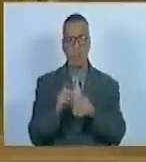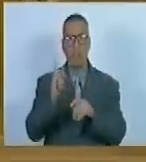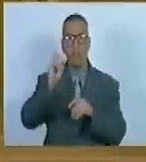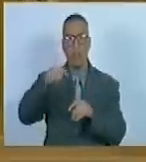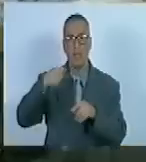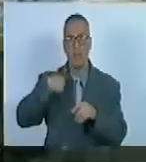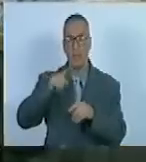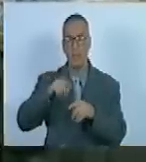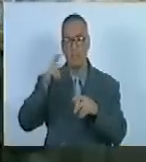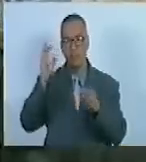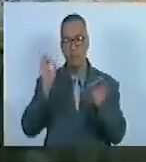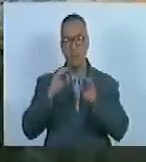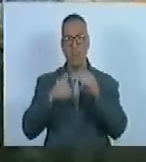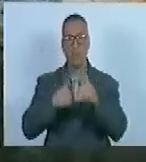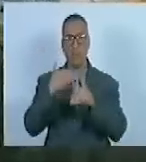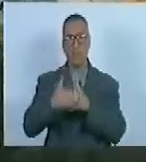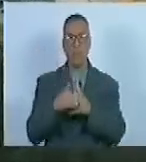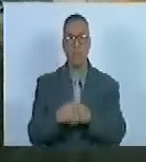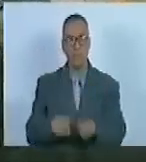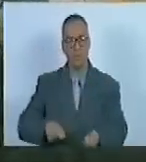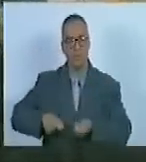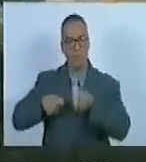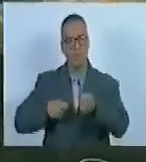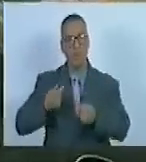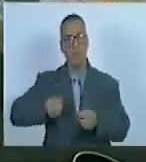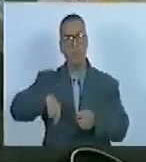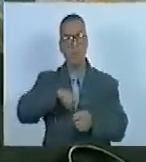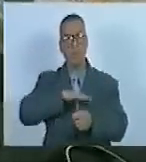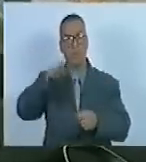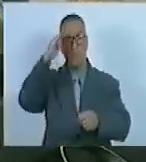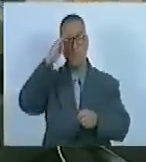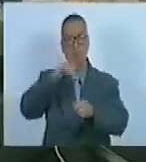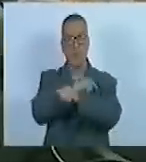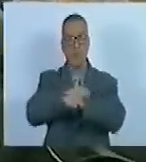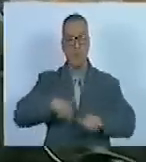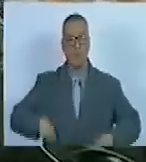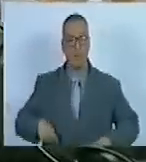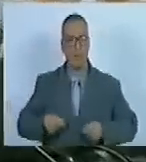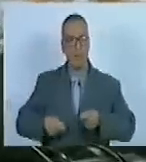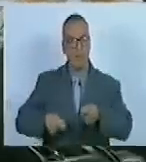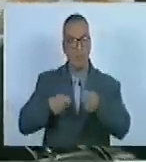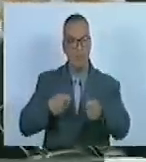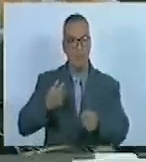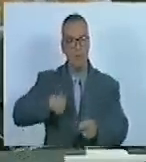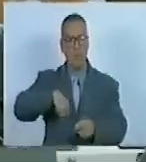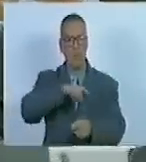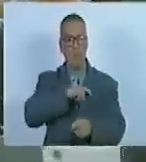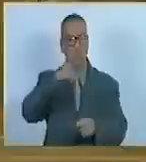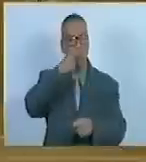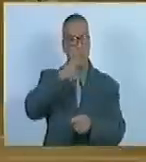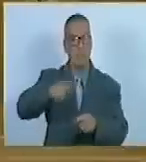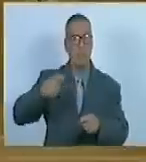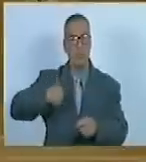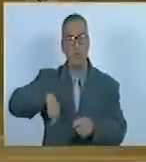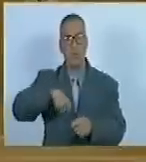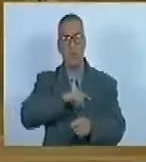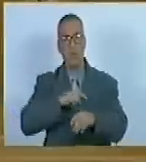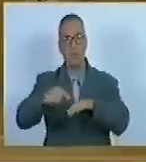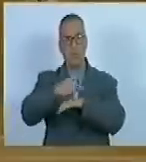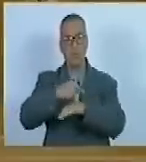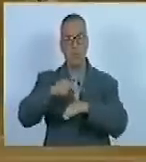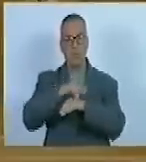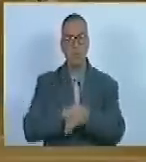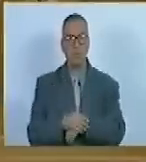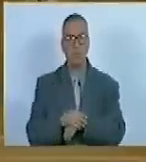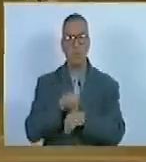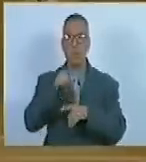además del desconocimiento, el ataque a nuestra Fuerza Armada, el ataque a nuestro pueblo, el ataque a nuestro gobierno.